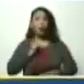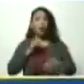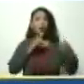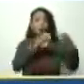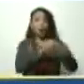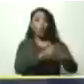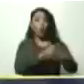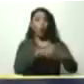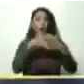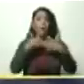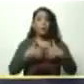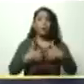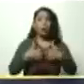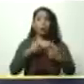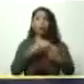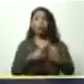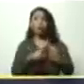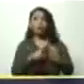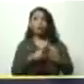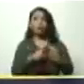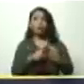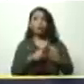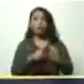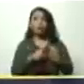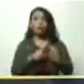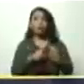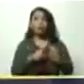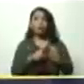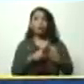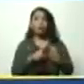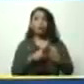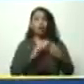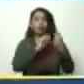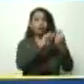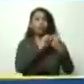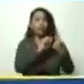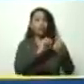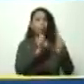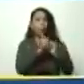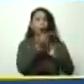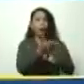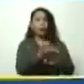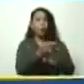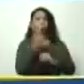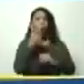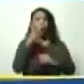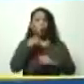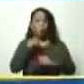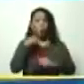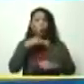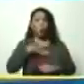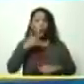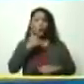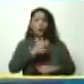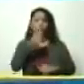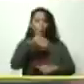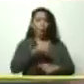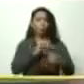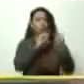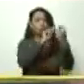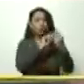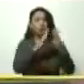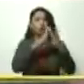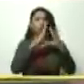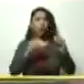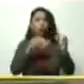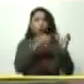empresarial y dialogar con ellos hoy por hoy puedo decirte que estamos dialogando con